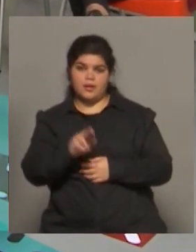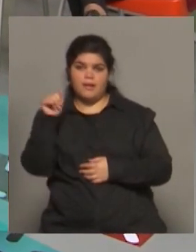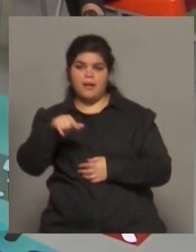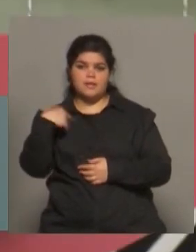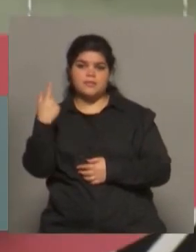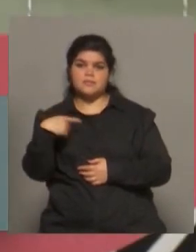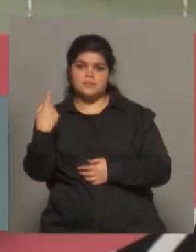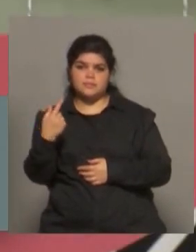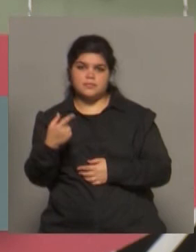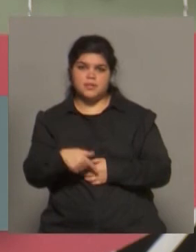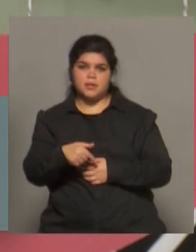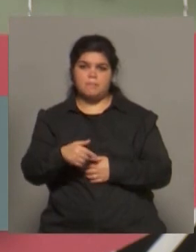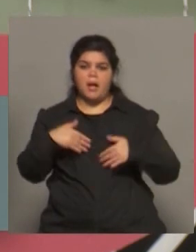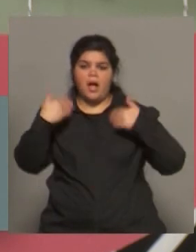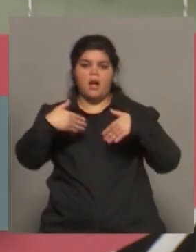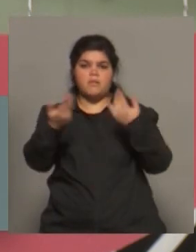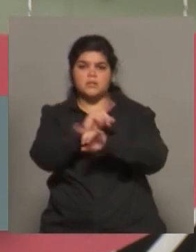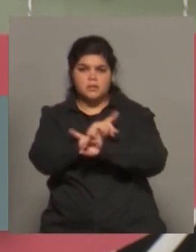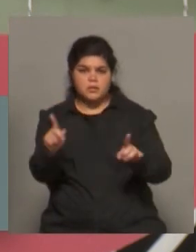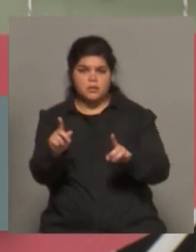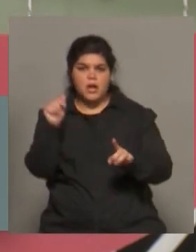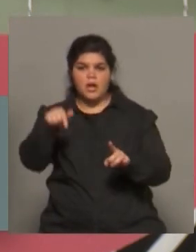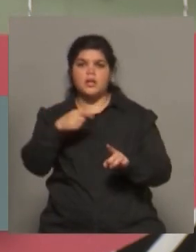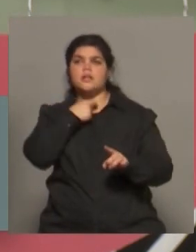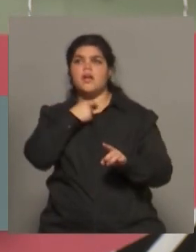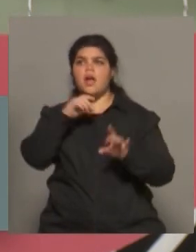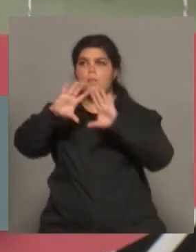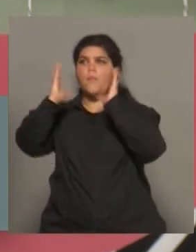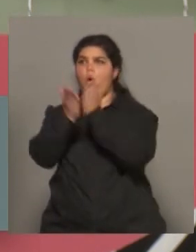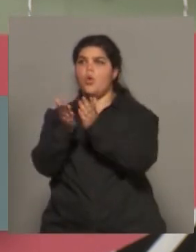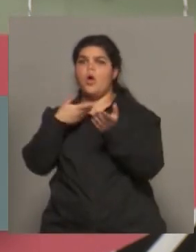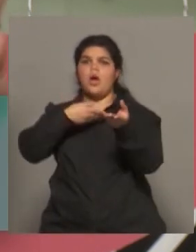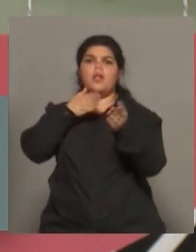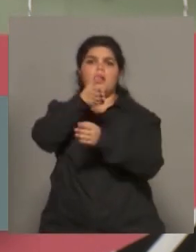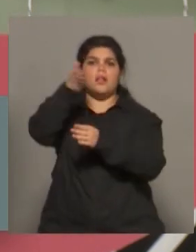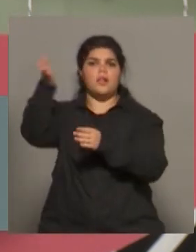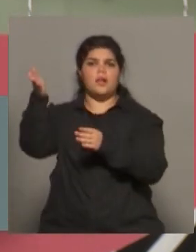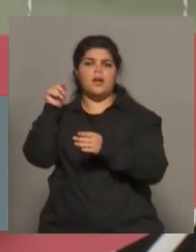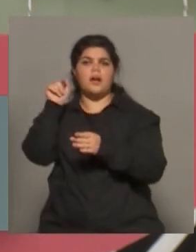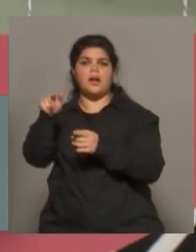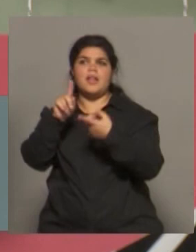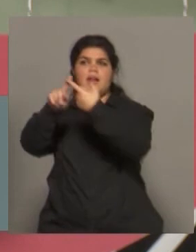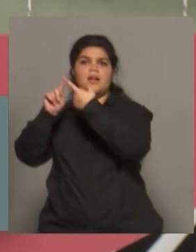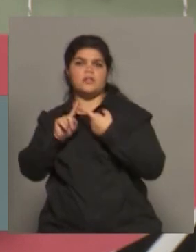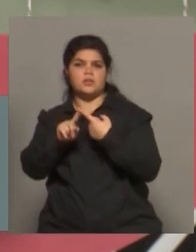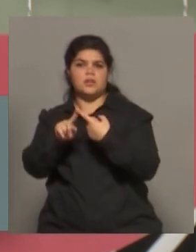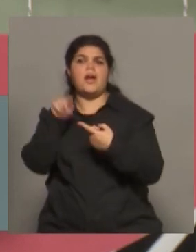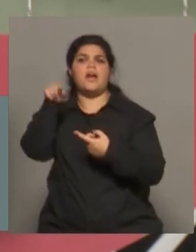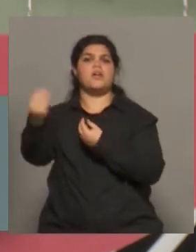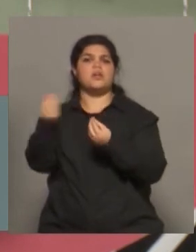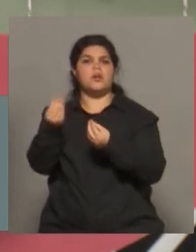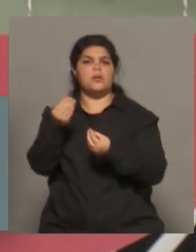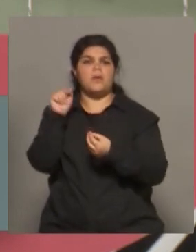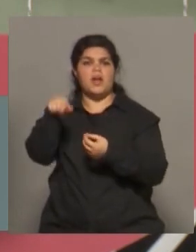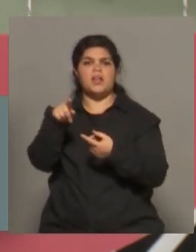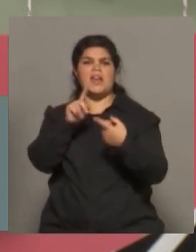tinte, digamos, no progresista, hablan de salir al mundo, de las relaciones con el mundo, digamos, están hablando de relaciones